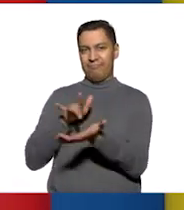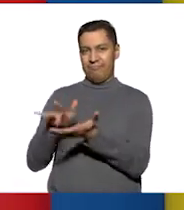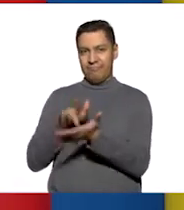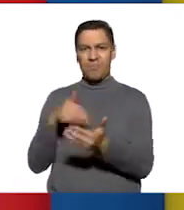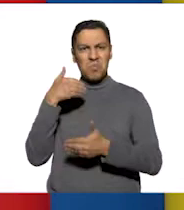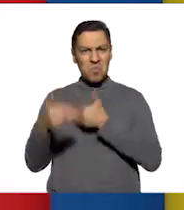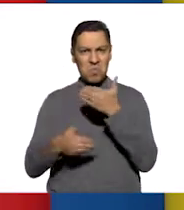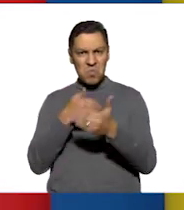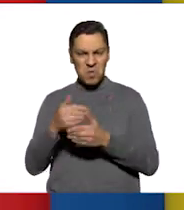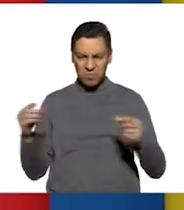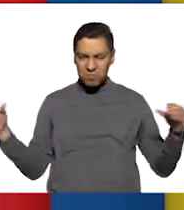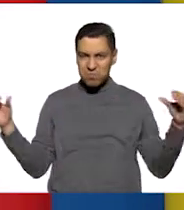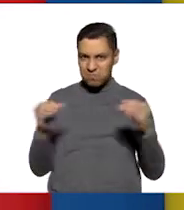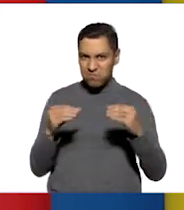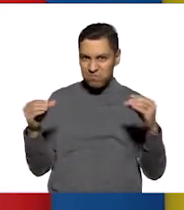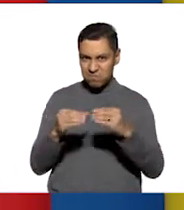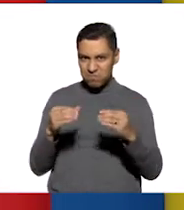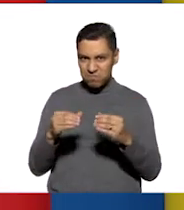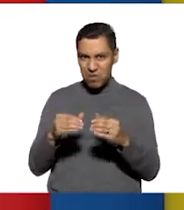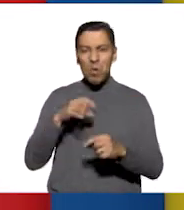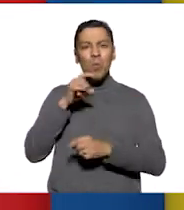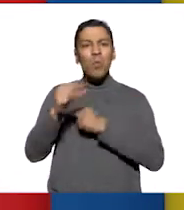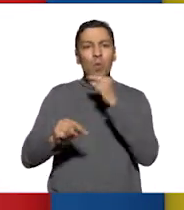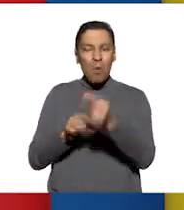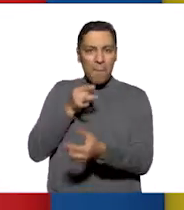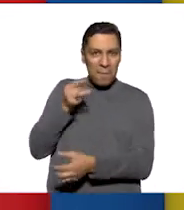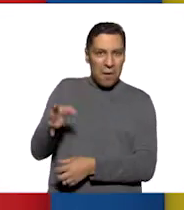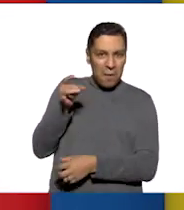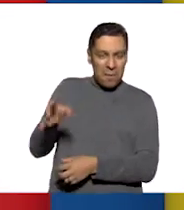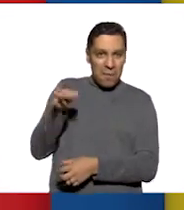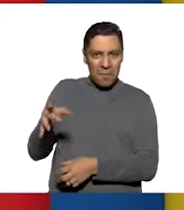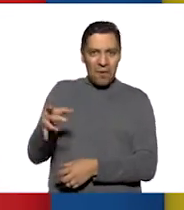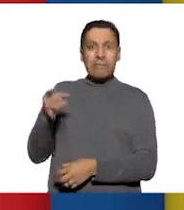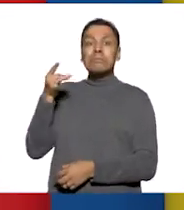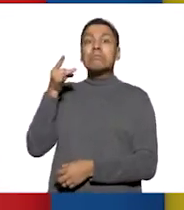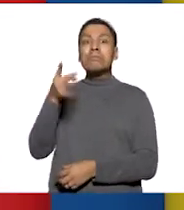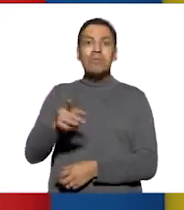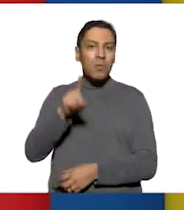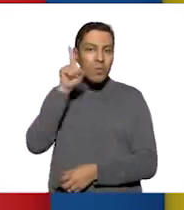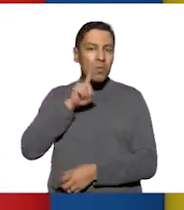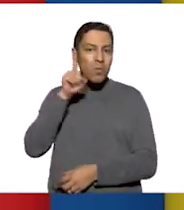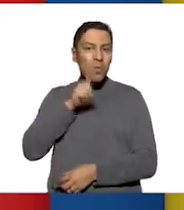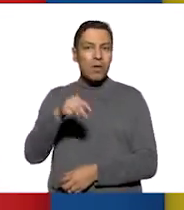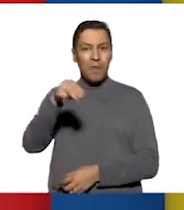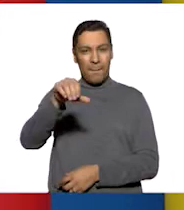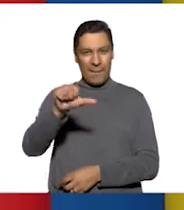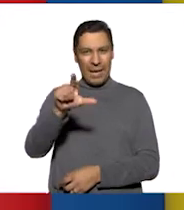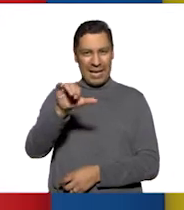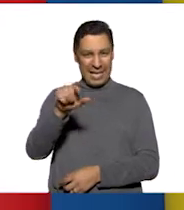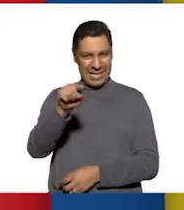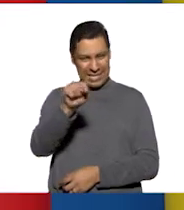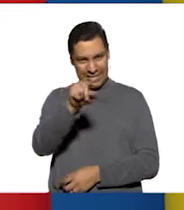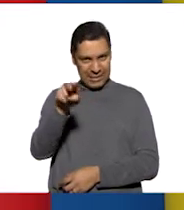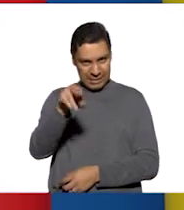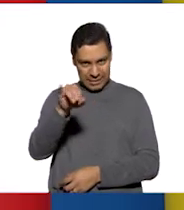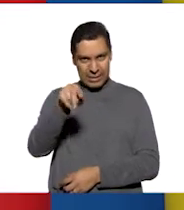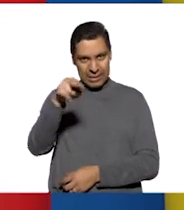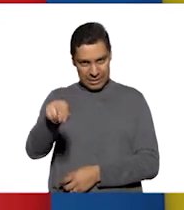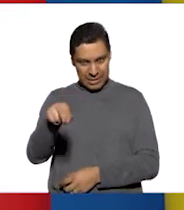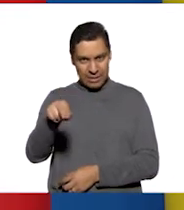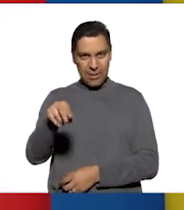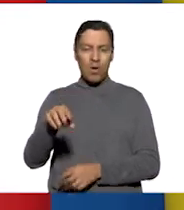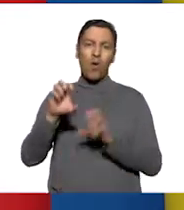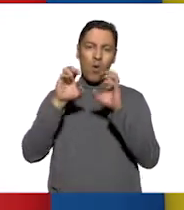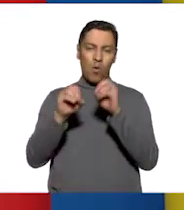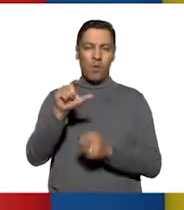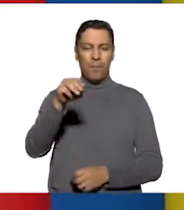con los pueblos originarios del sur. Fue así como, en una de estas batallas, una mujer llamada Malintzin, posteriormente conocida como la